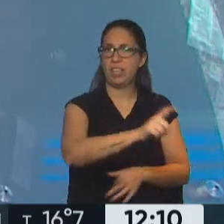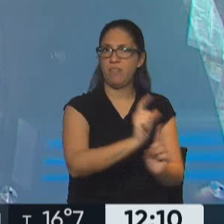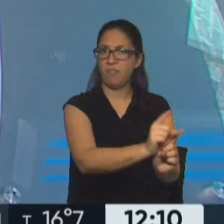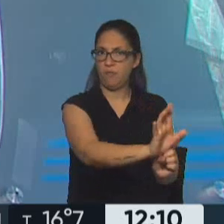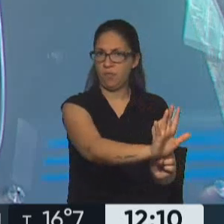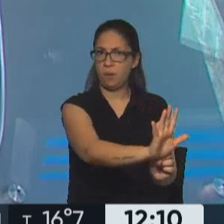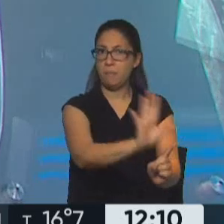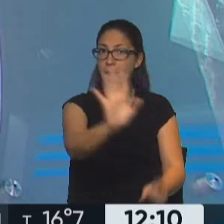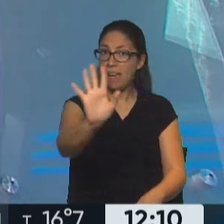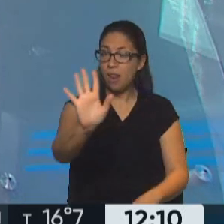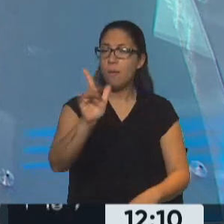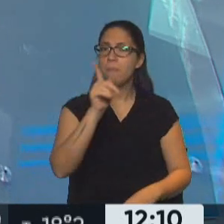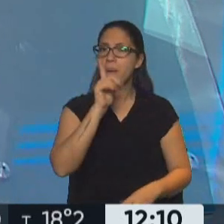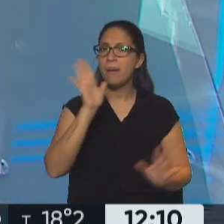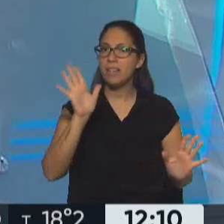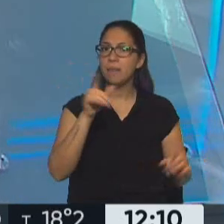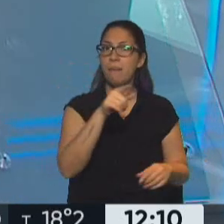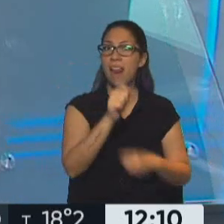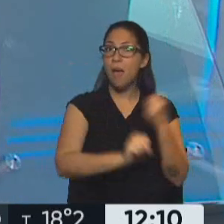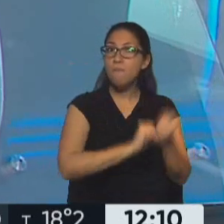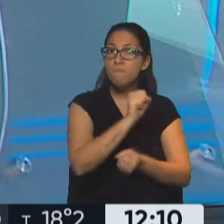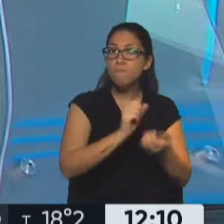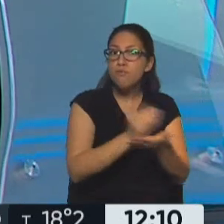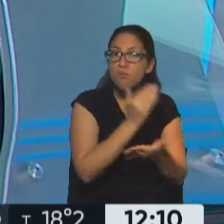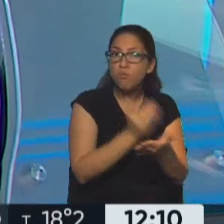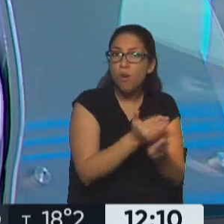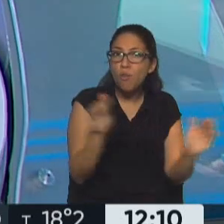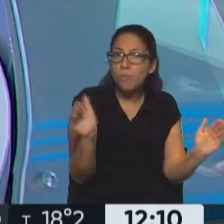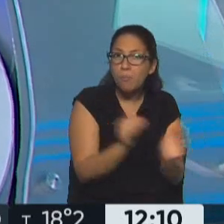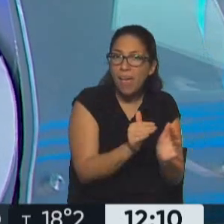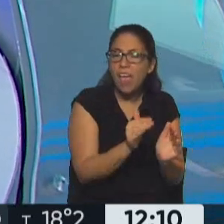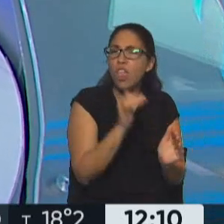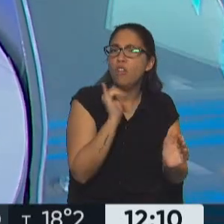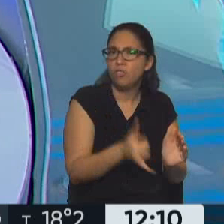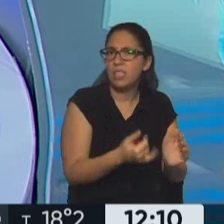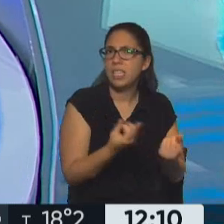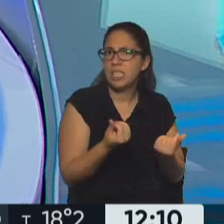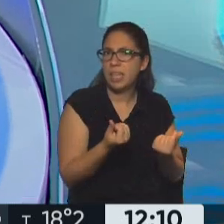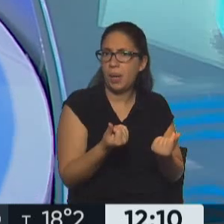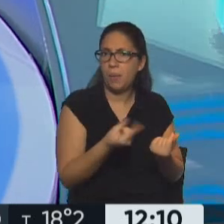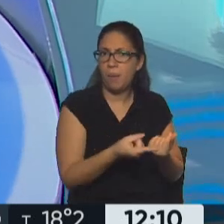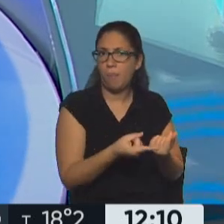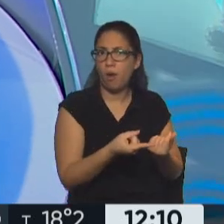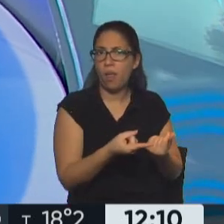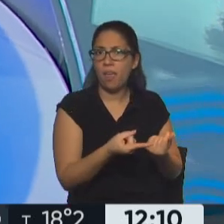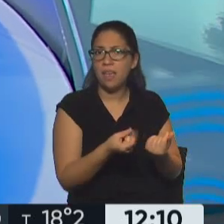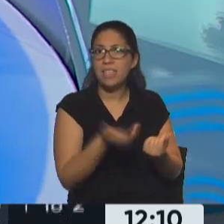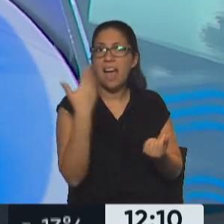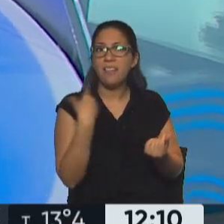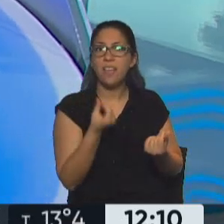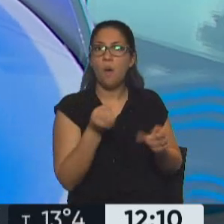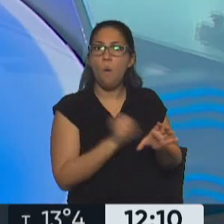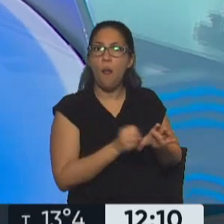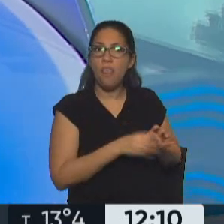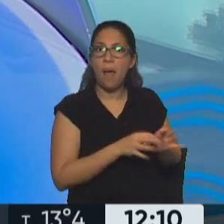me parece que esto es atractivo para el pequeño productor, porque en definitiva si el pequeño productor lo que hacía era guardarse